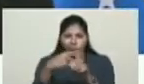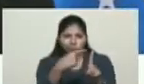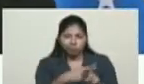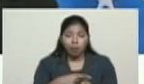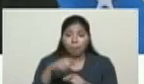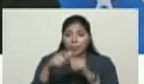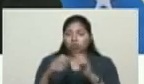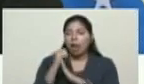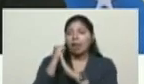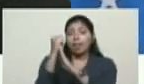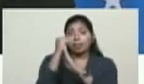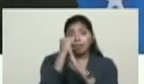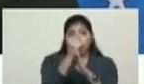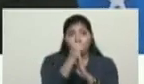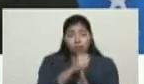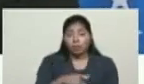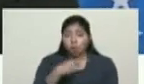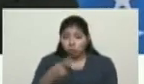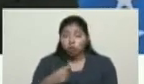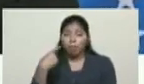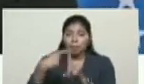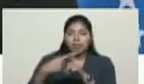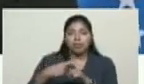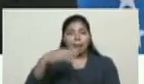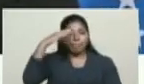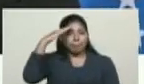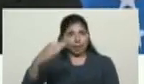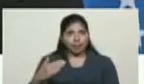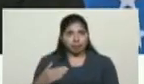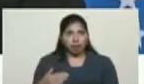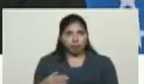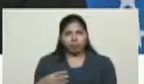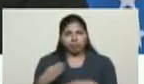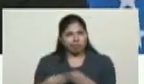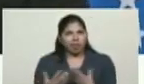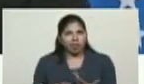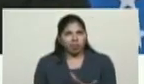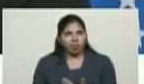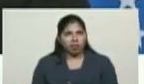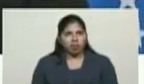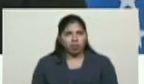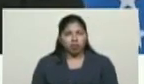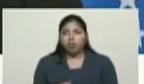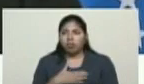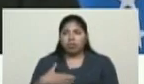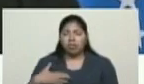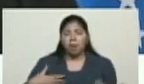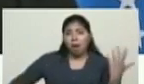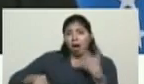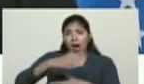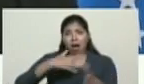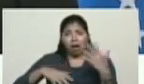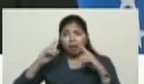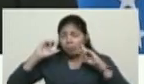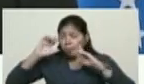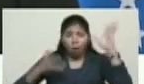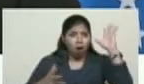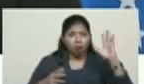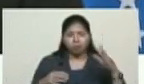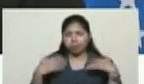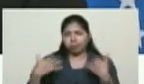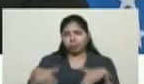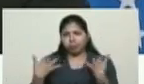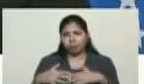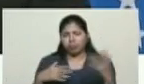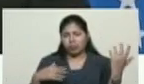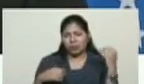y militares para elevar los niveles de zozobra y terror en la población siguiendo